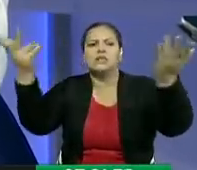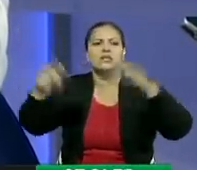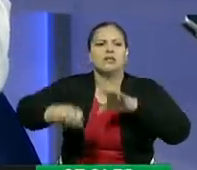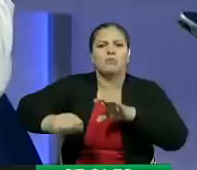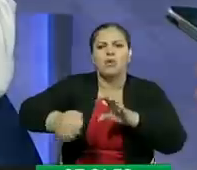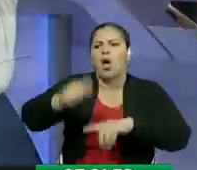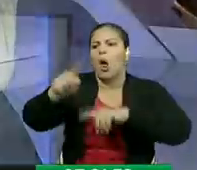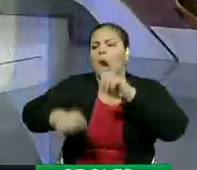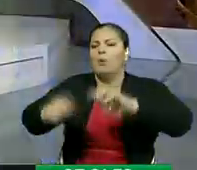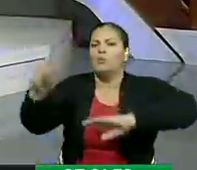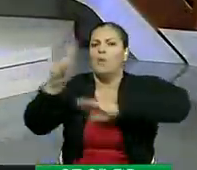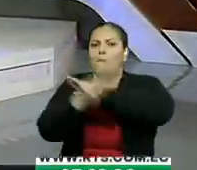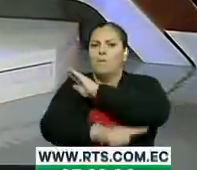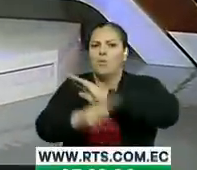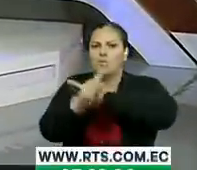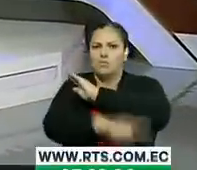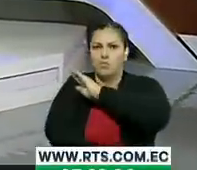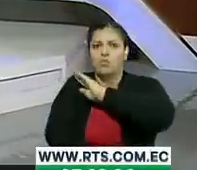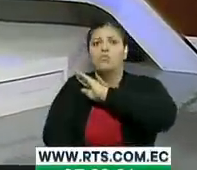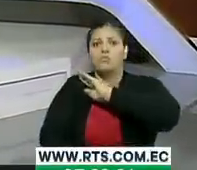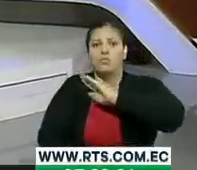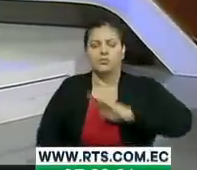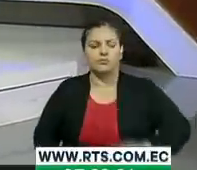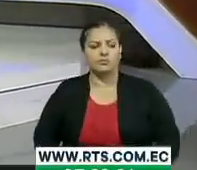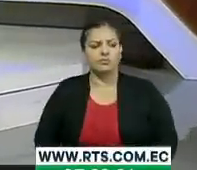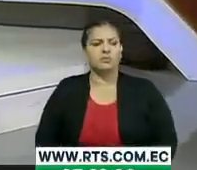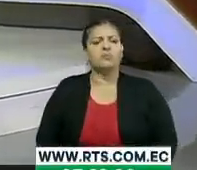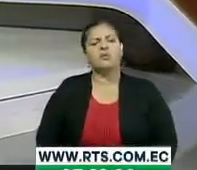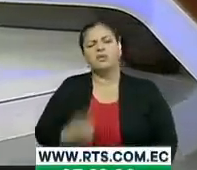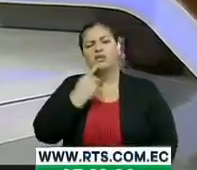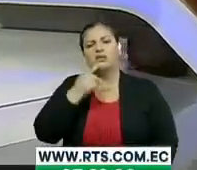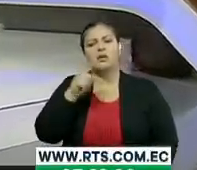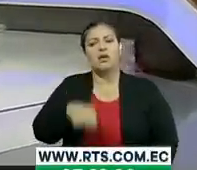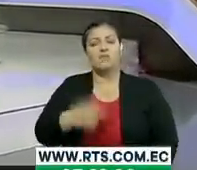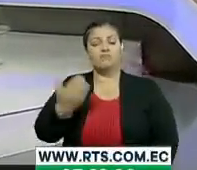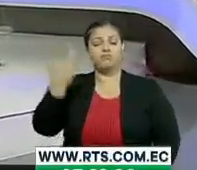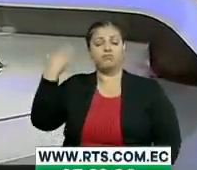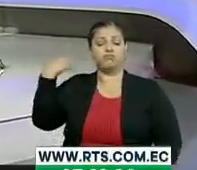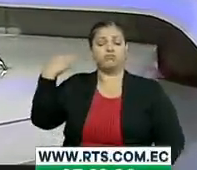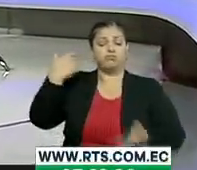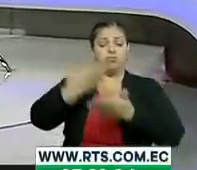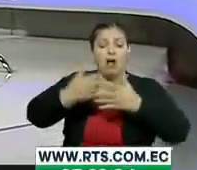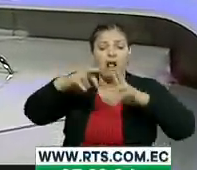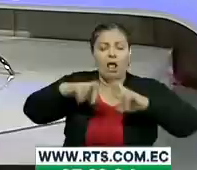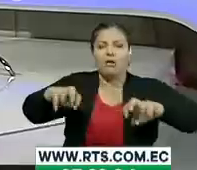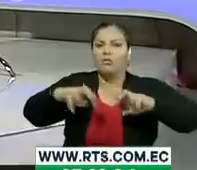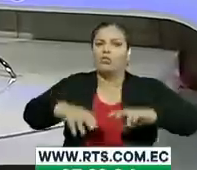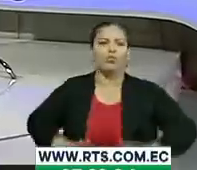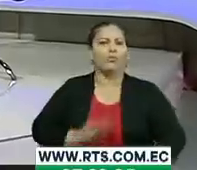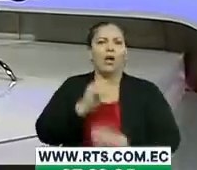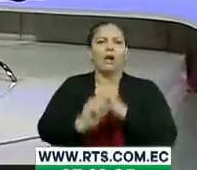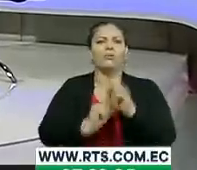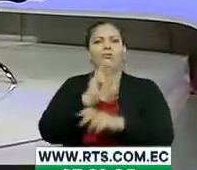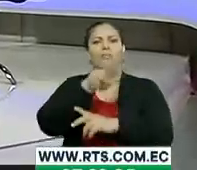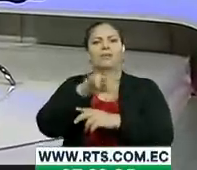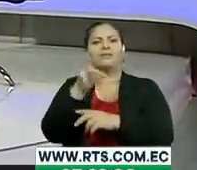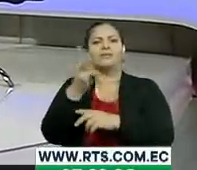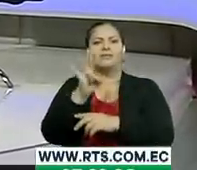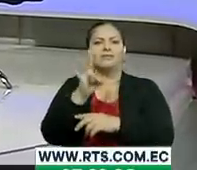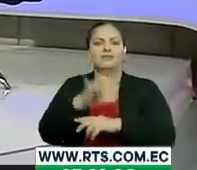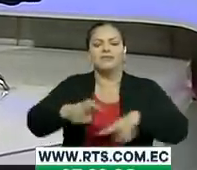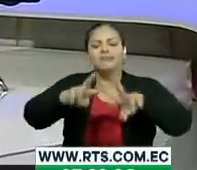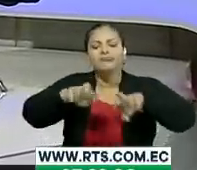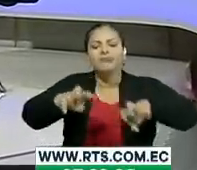válidas. ¿Qué hacer entonces? Absurdo. ¿Qué salida tenemos? Yo creo que está absolutamente equivocado ese funcionario público que debe